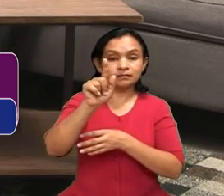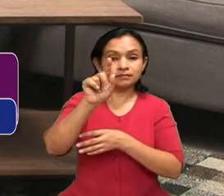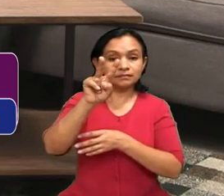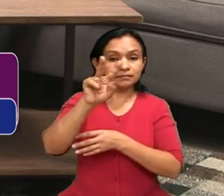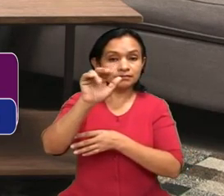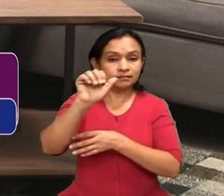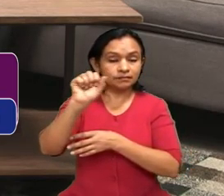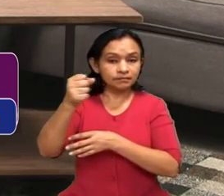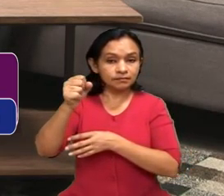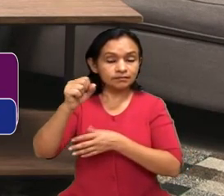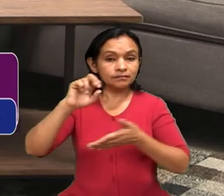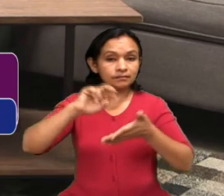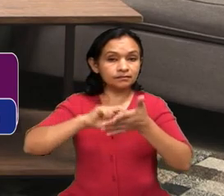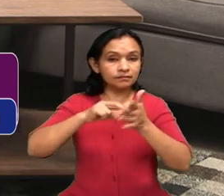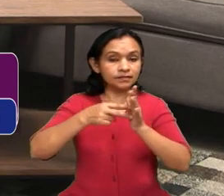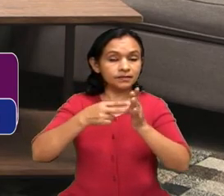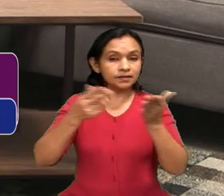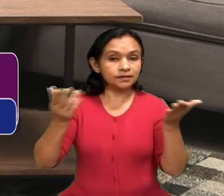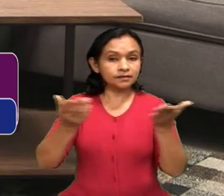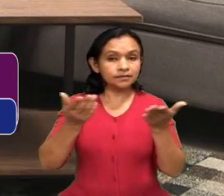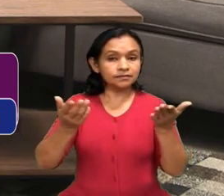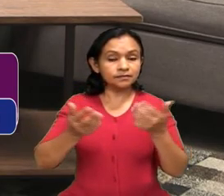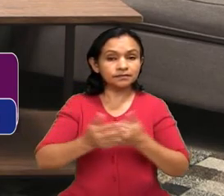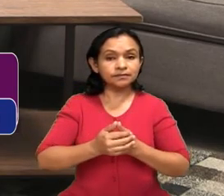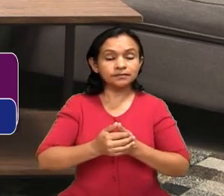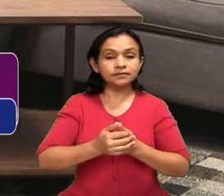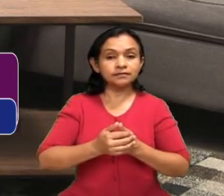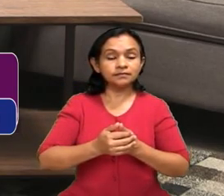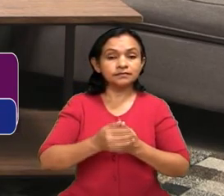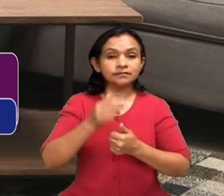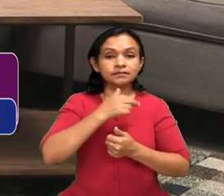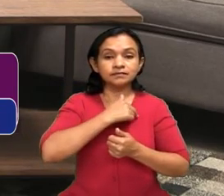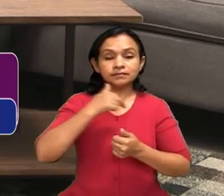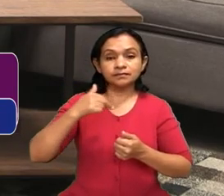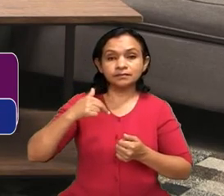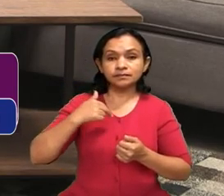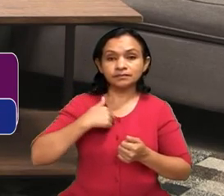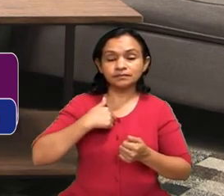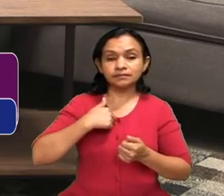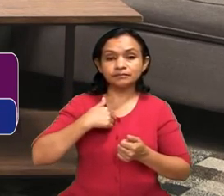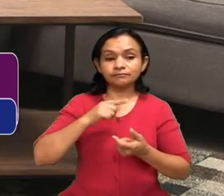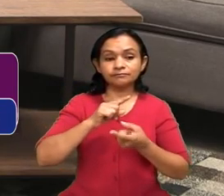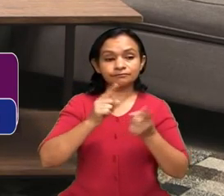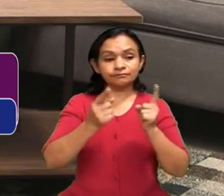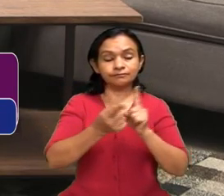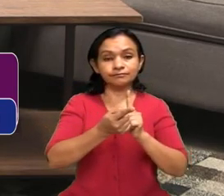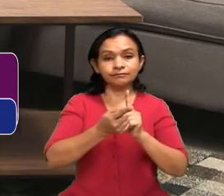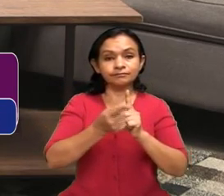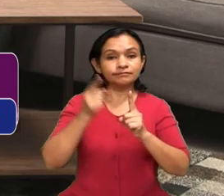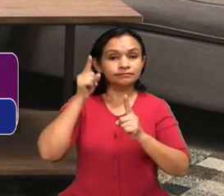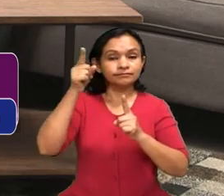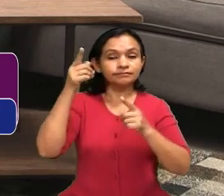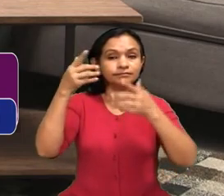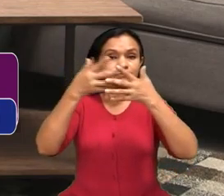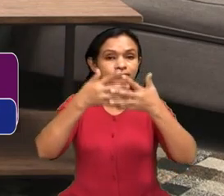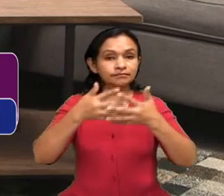eso es lo que truncan el imperio